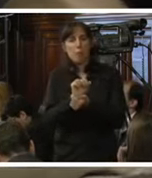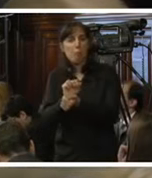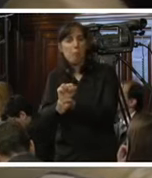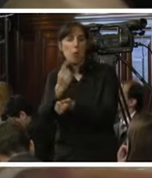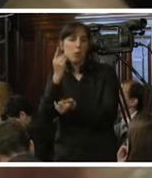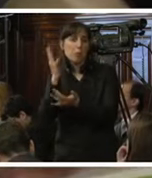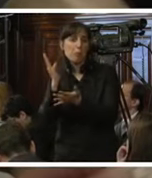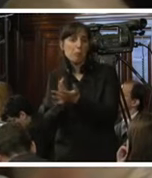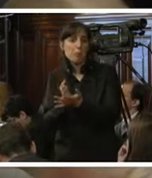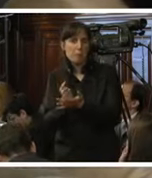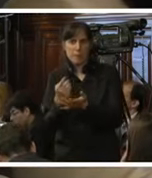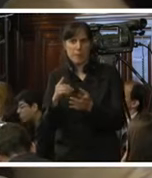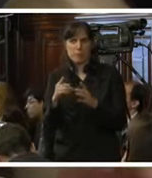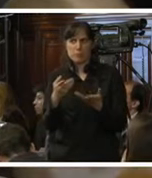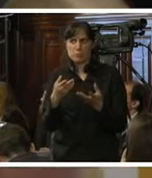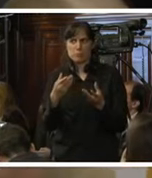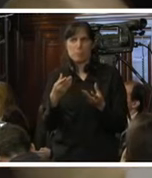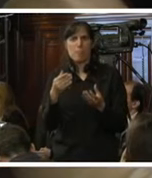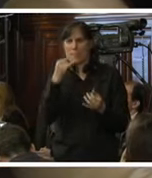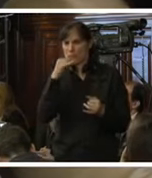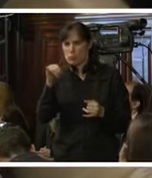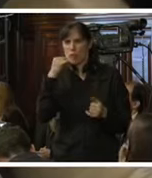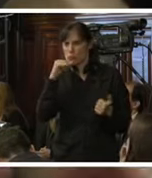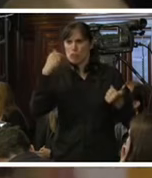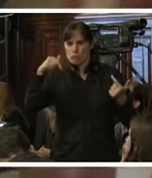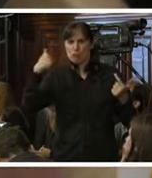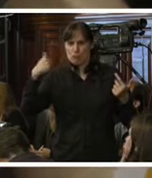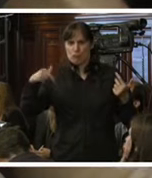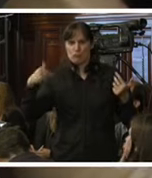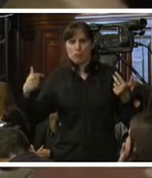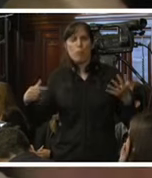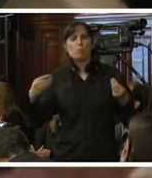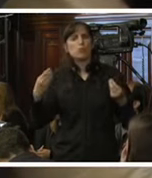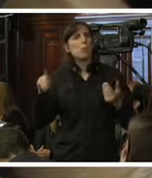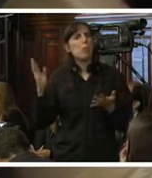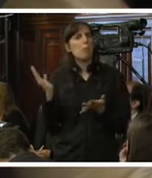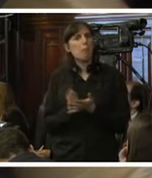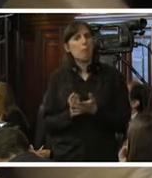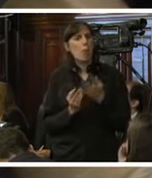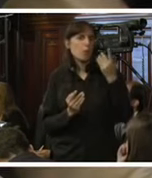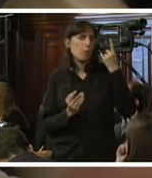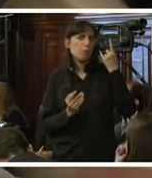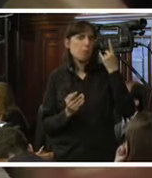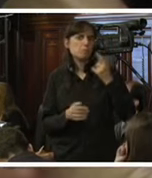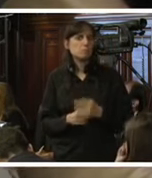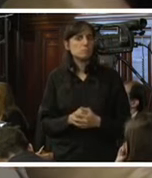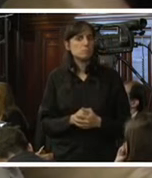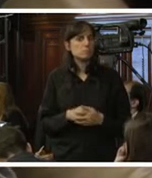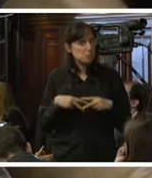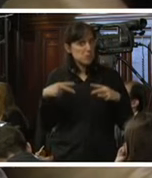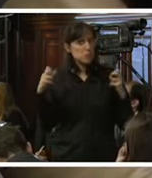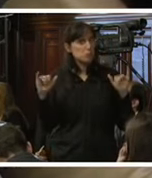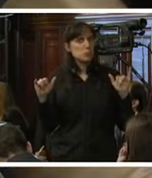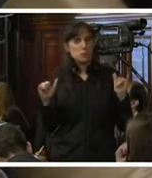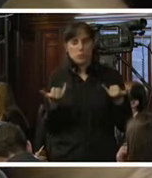sobre un universo bastante grande de denuncias y de casos, y la unidad 3, Uno sigue mirando y no encuentra que haya habido ningún